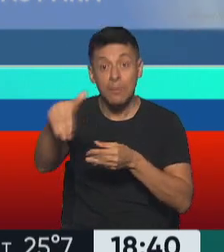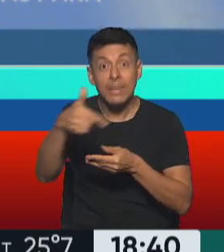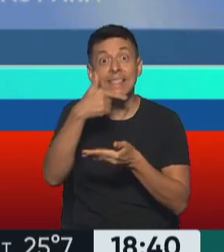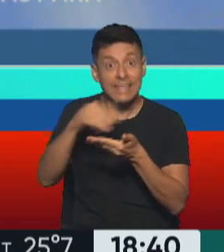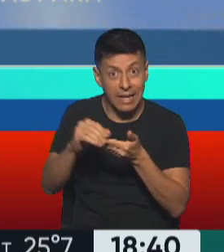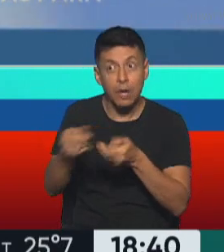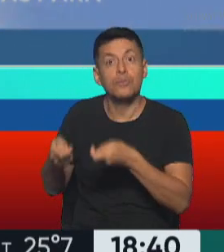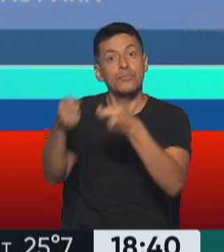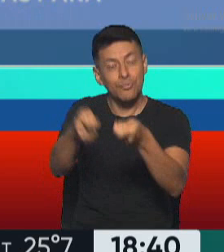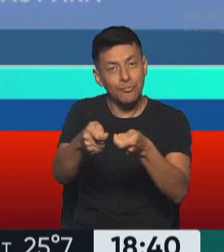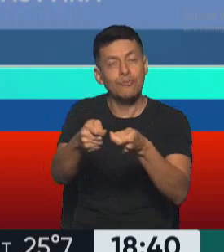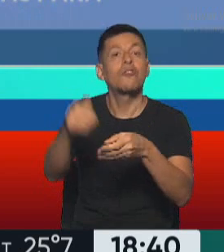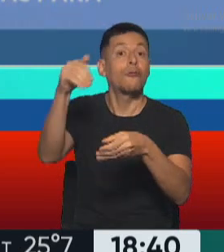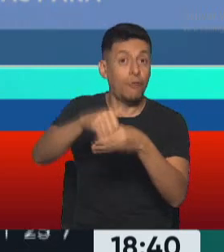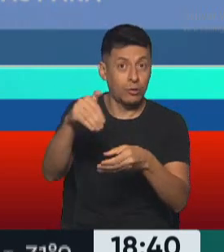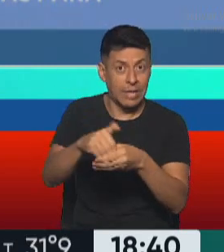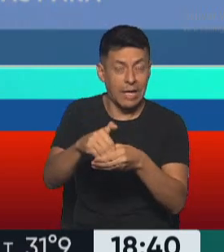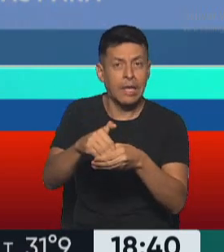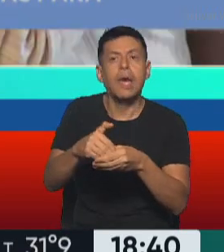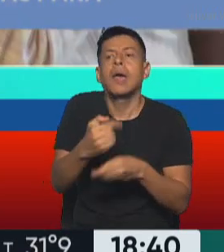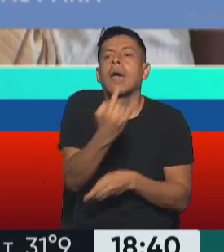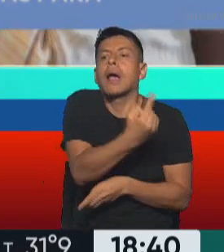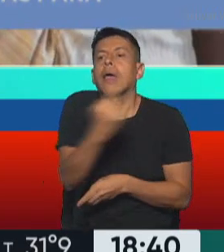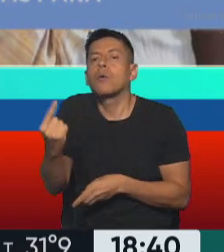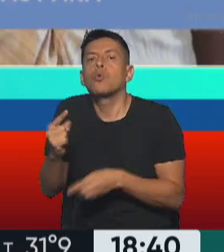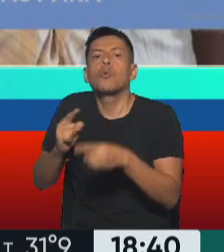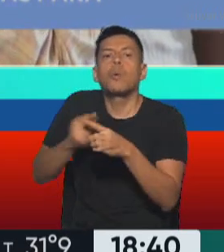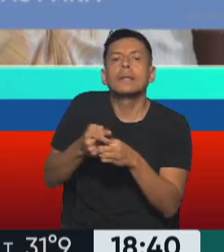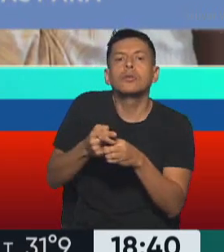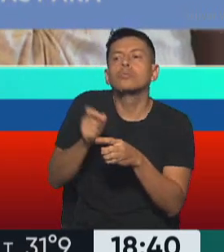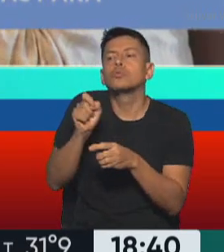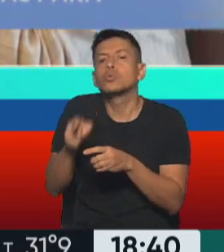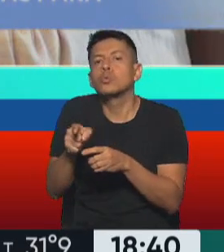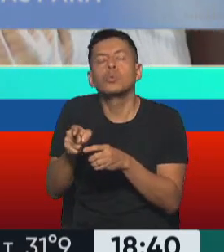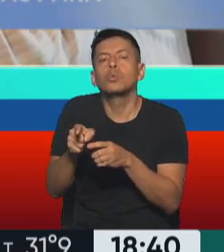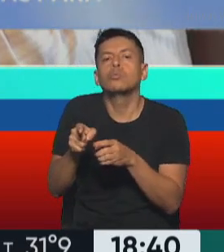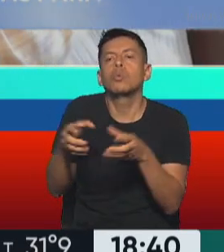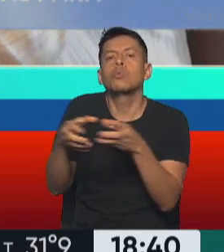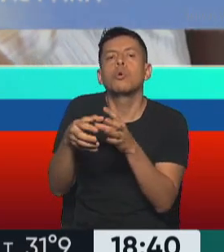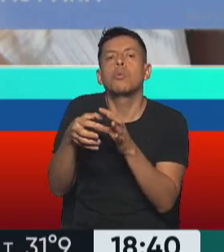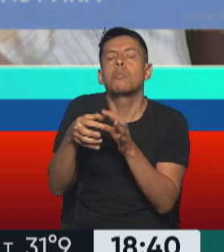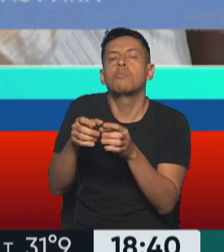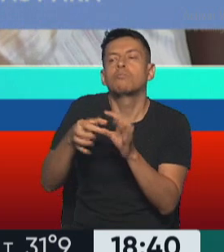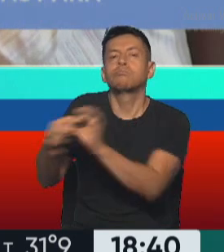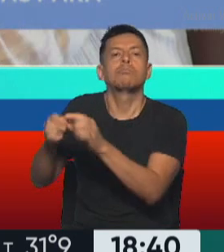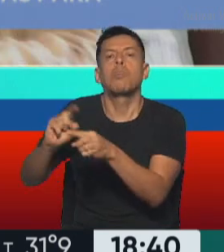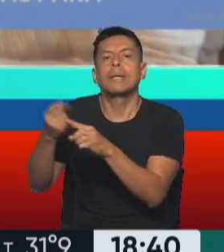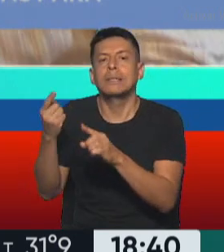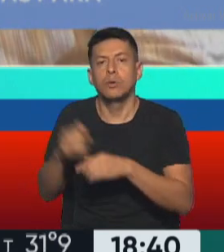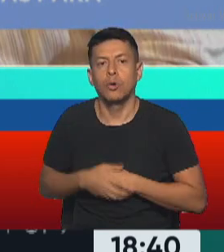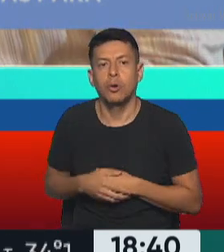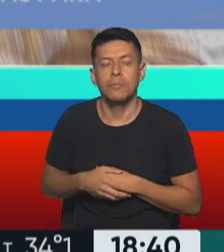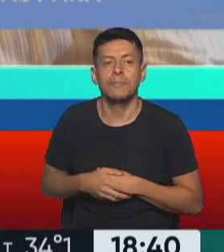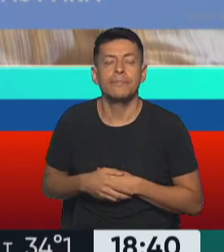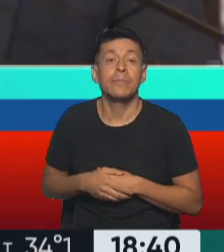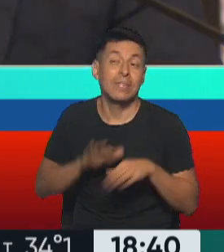Senadores, ¿no?, a la hora de votarlo. Así que, bueno, cada político siga la línea que siguió su propio partido dentro de la Cámara de Diputados a la hora